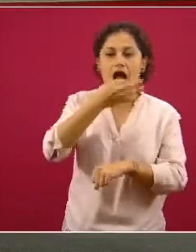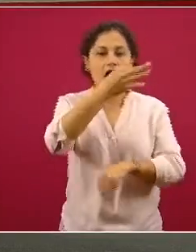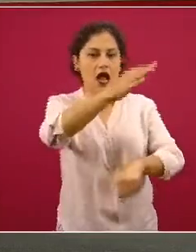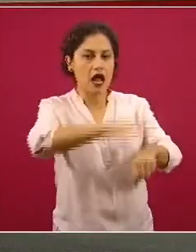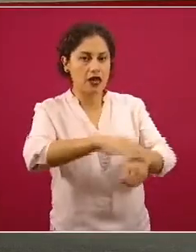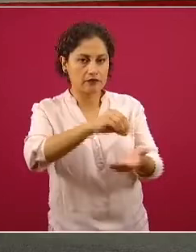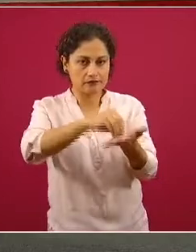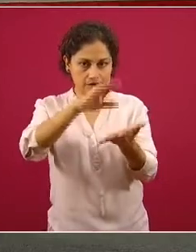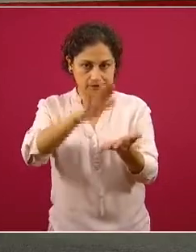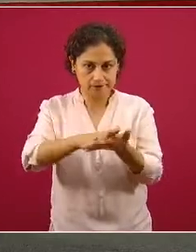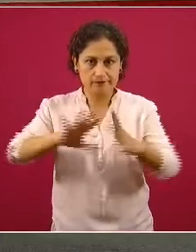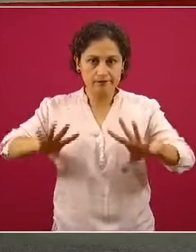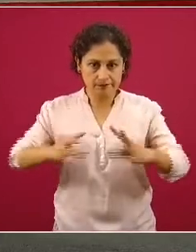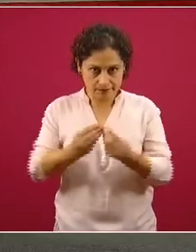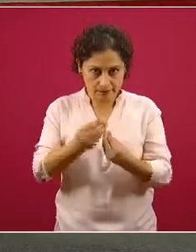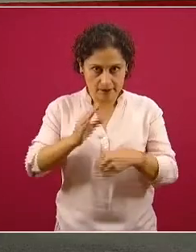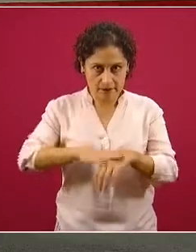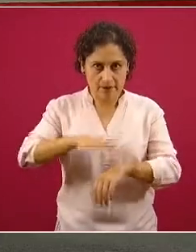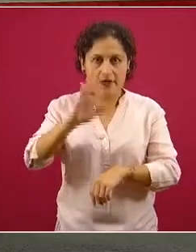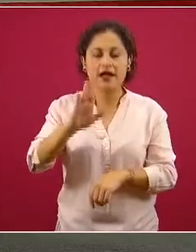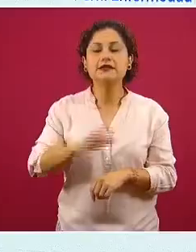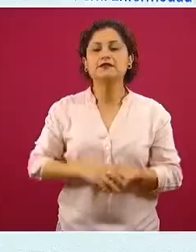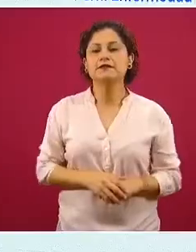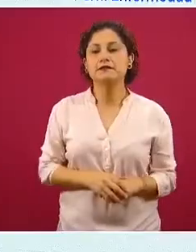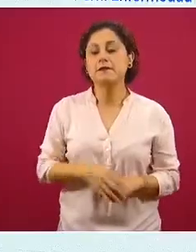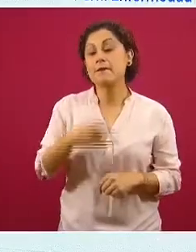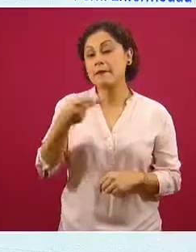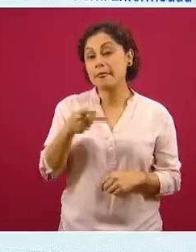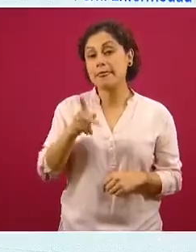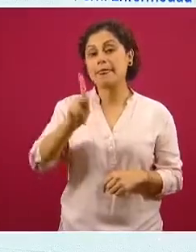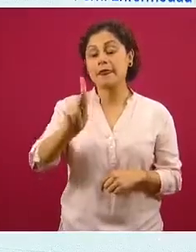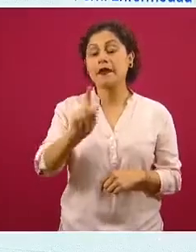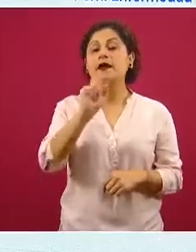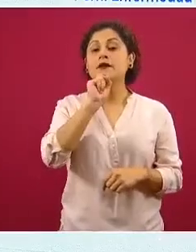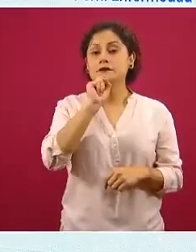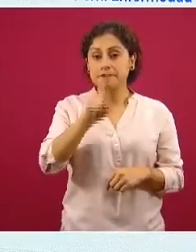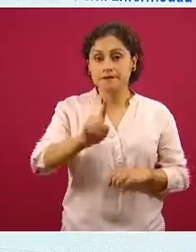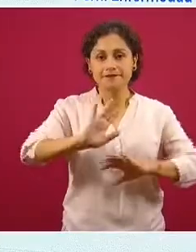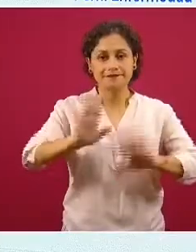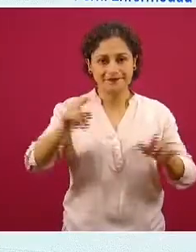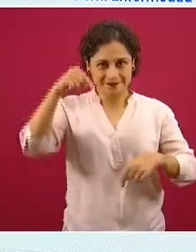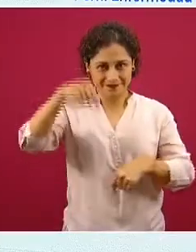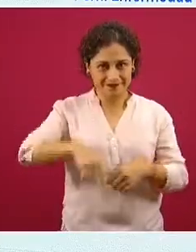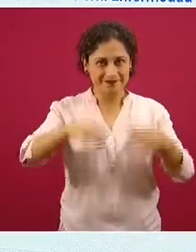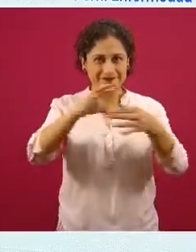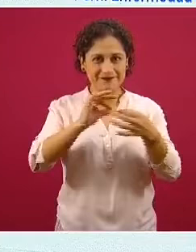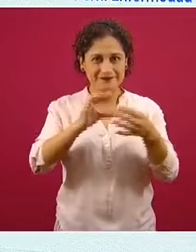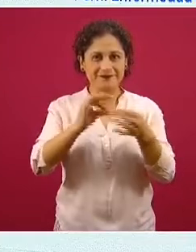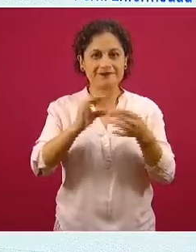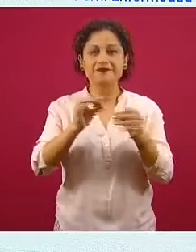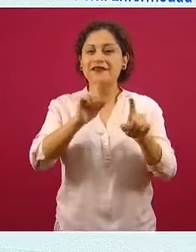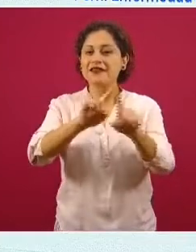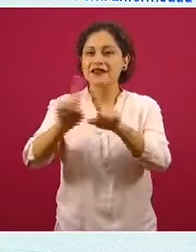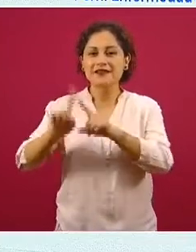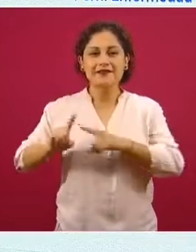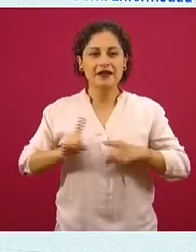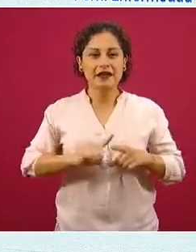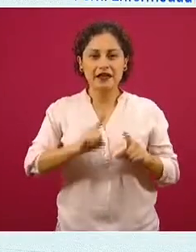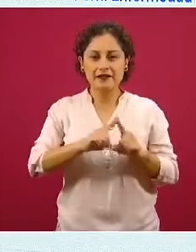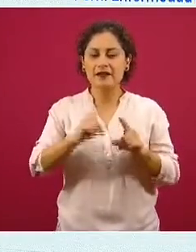también se pueden tomar muestras de líquidos y otros componentes del organismo para